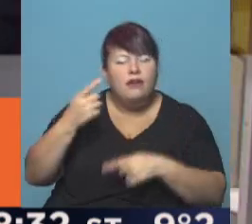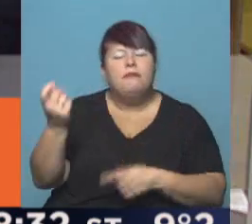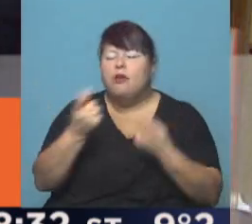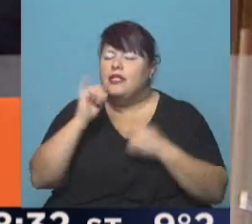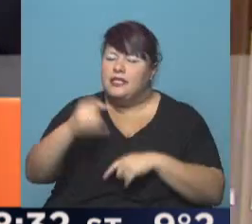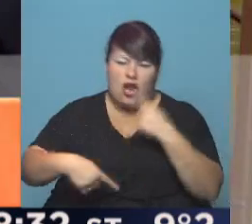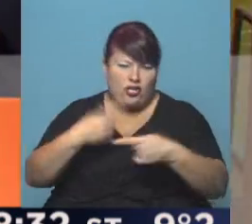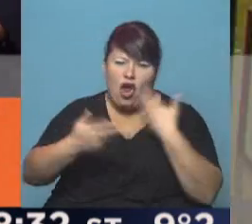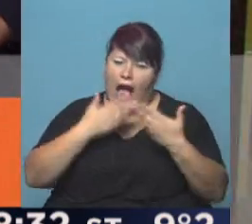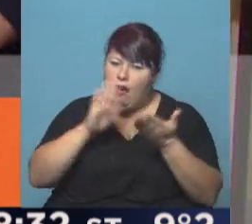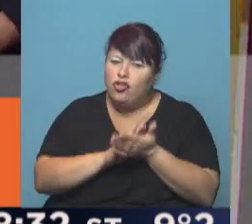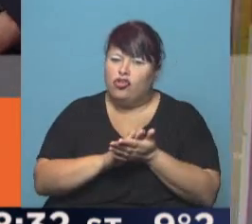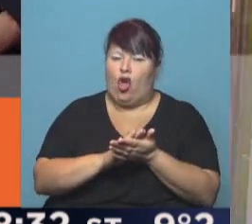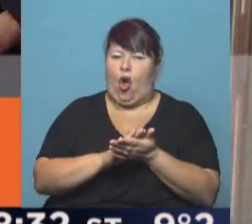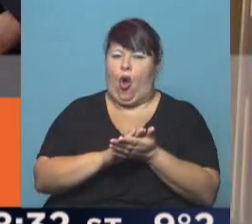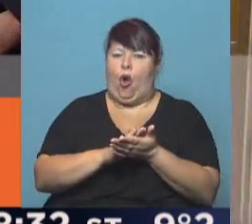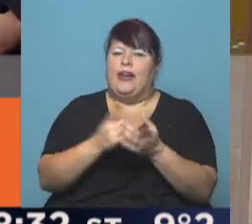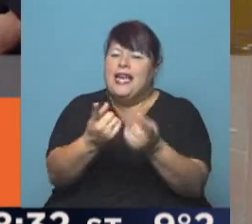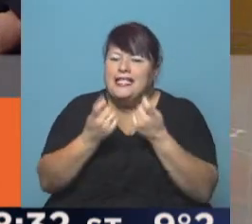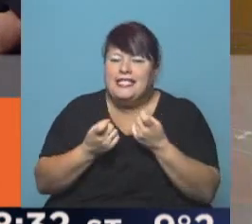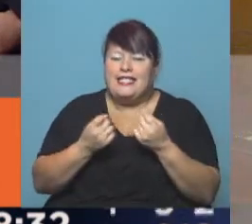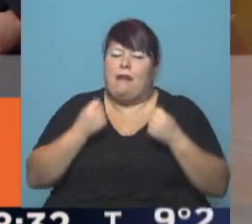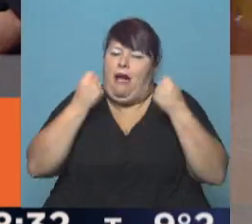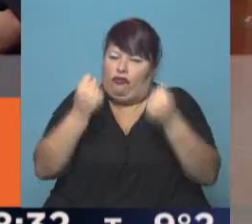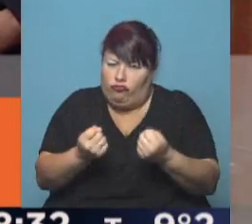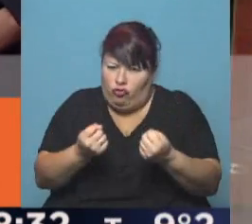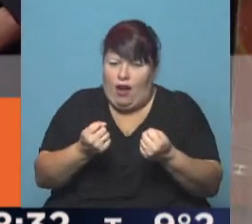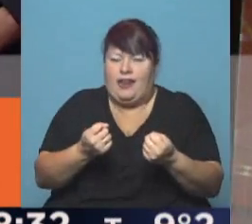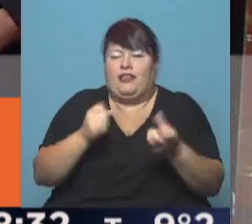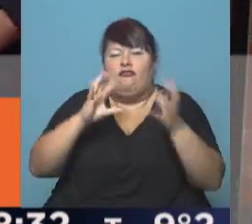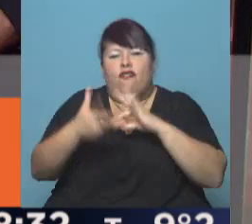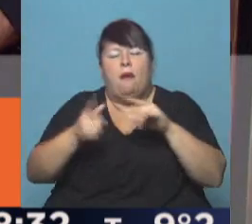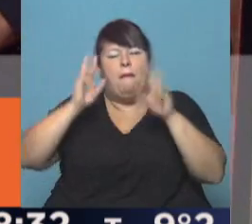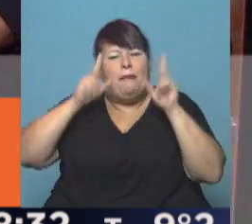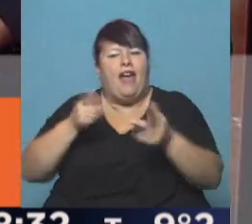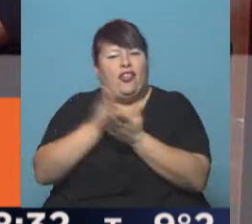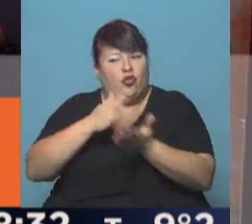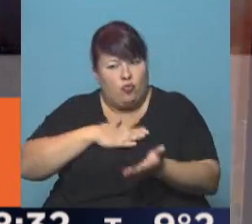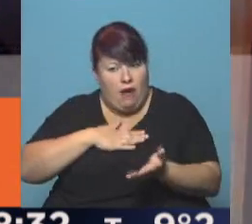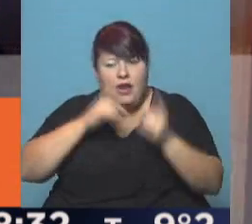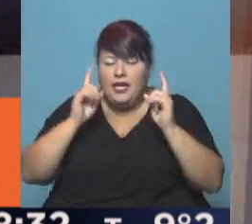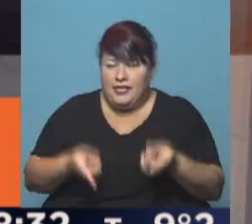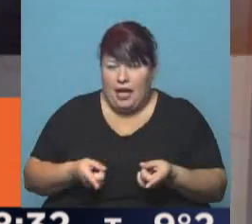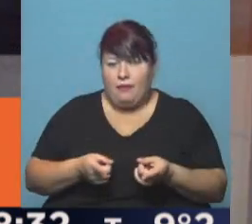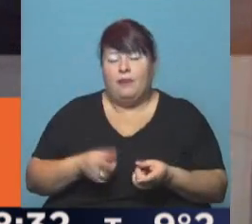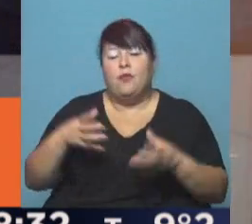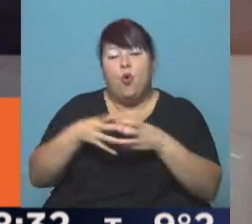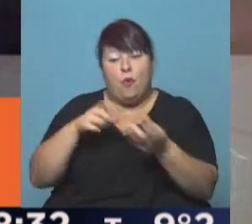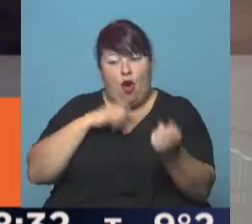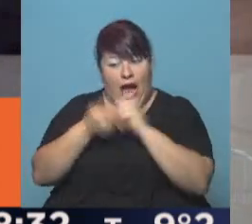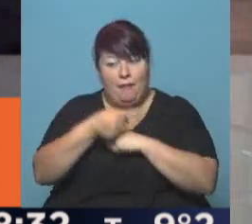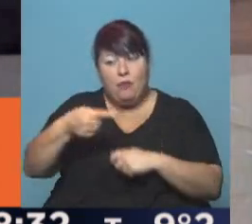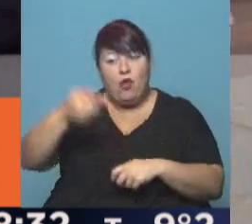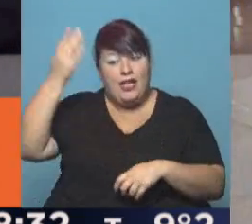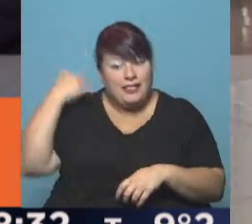muy necesario seguir hablando de la necesidad de fortalecer herramientas y políticas de derechos humanos. De hecho, Cambiemos, la